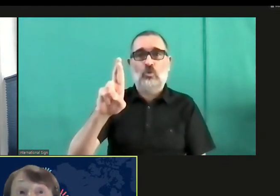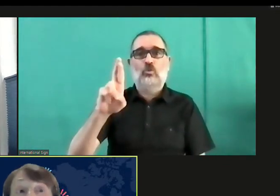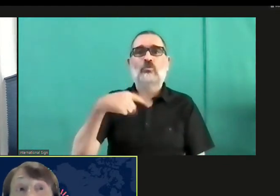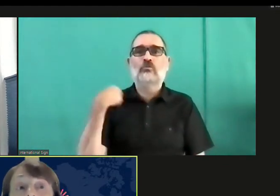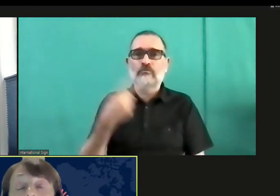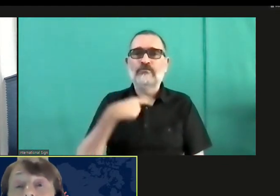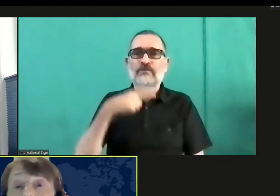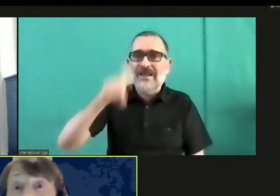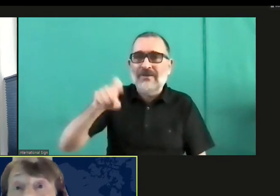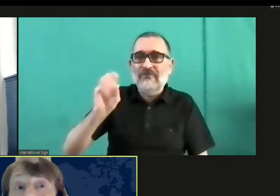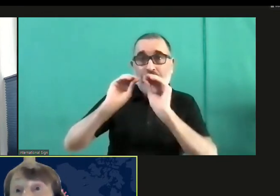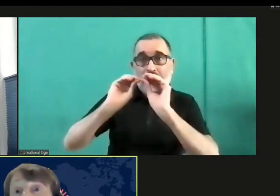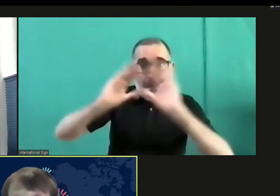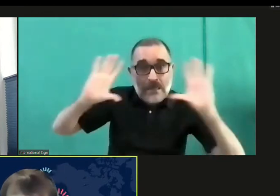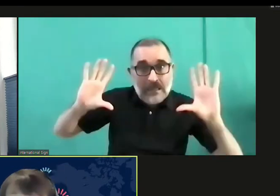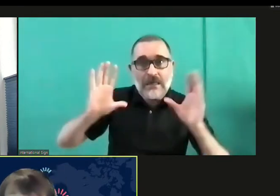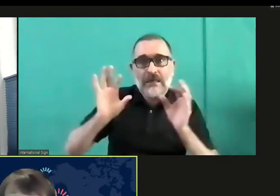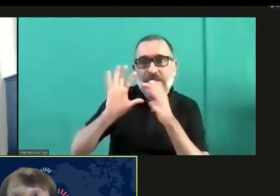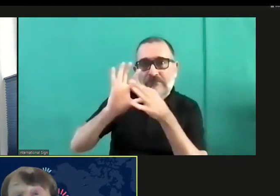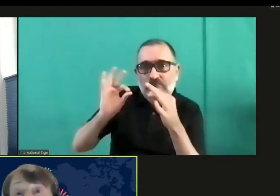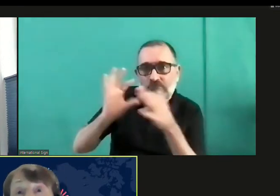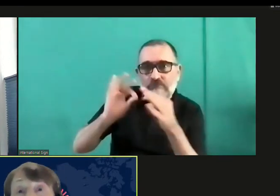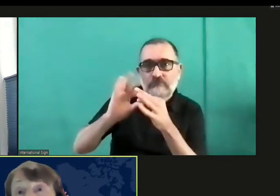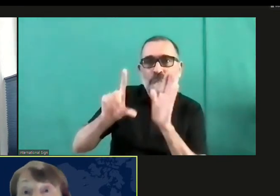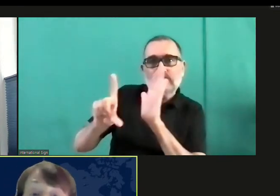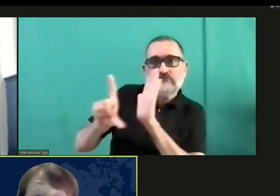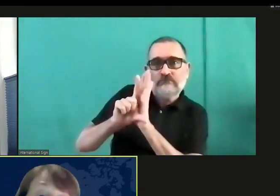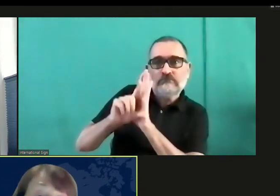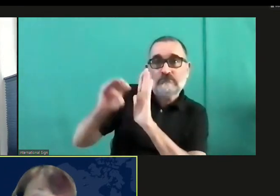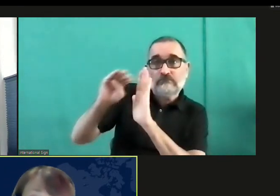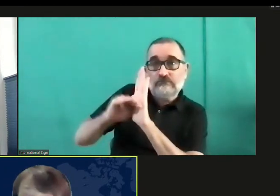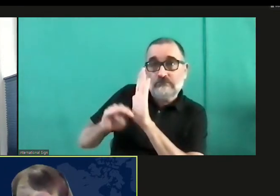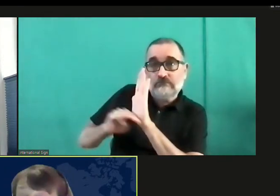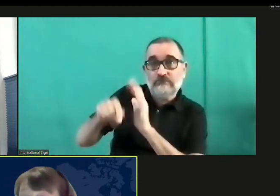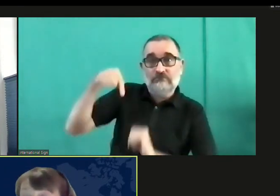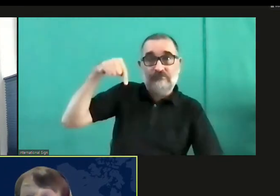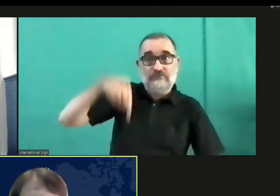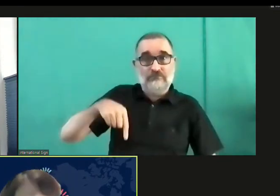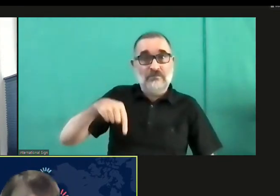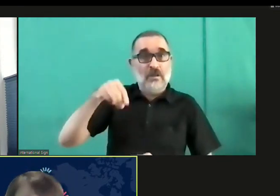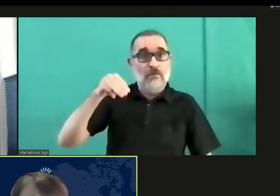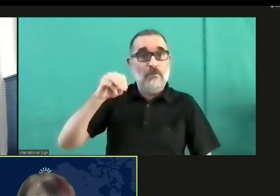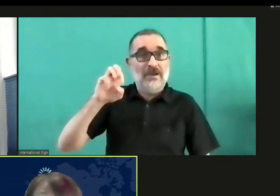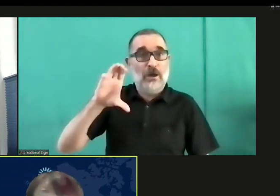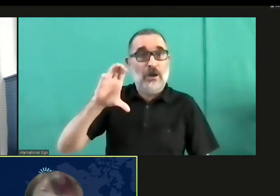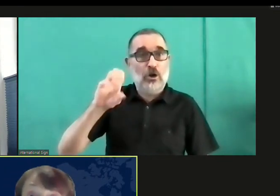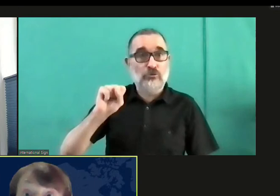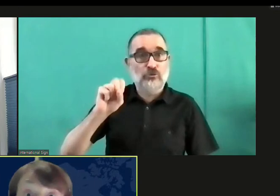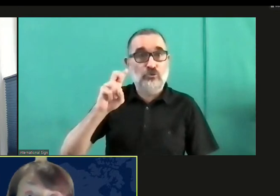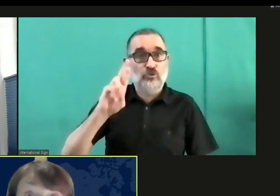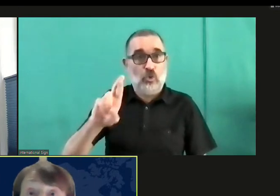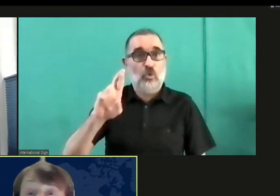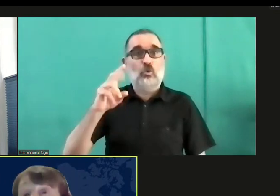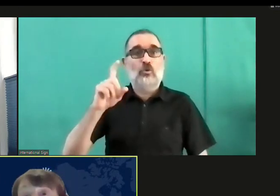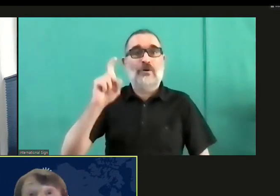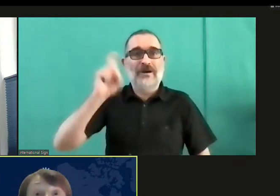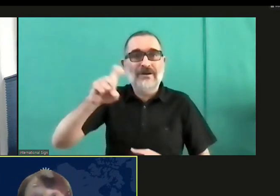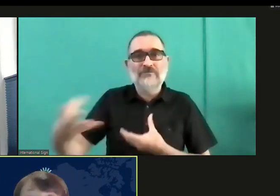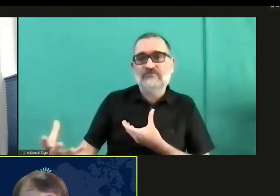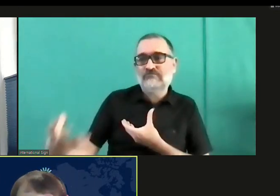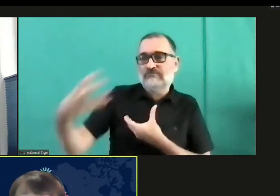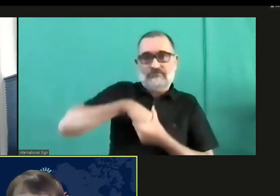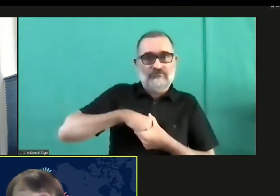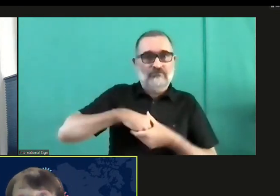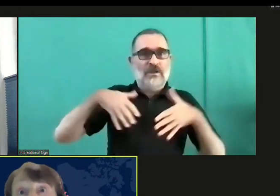tenemos un mecanismo de respuesta rápida o sea que podemos llegar 50 senadores en colombia en